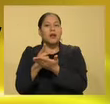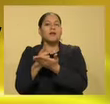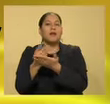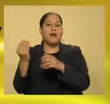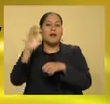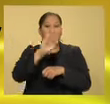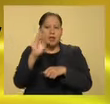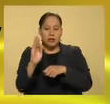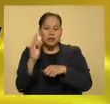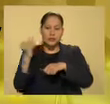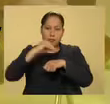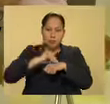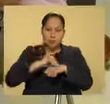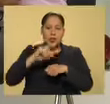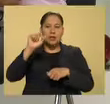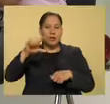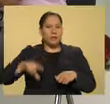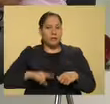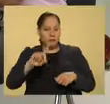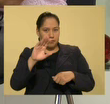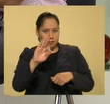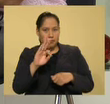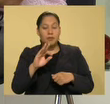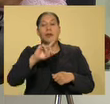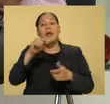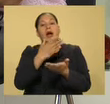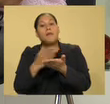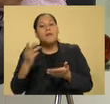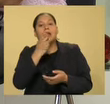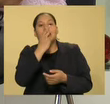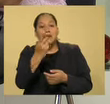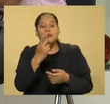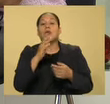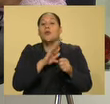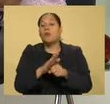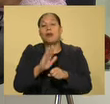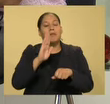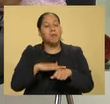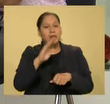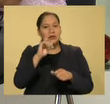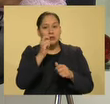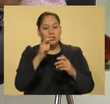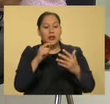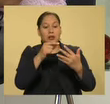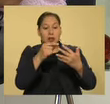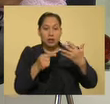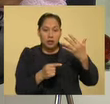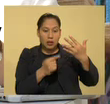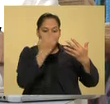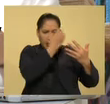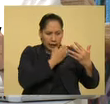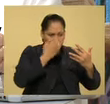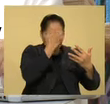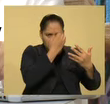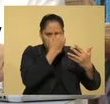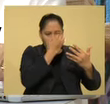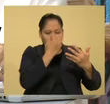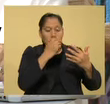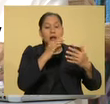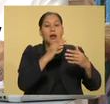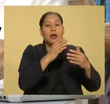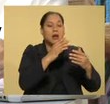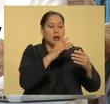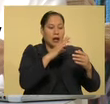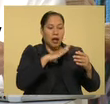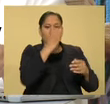Federal. ¿Qué más nos dice? Pues mira esto que es tan socorrido. Conocer los resultados de las evaluaciones parciales y finales